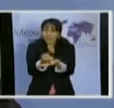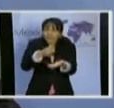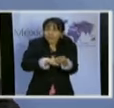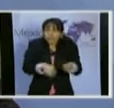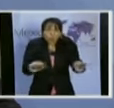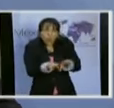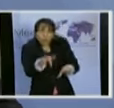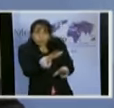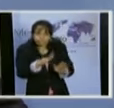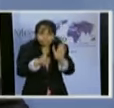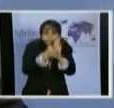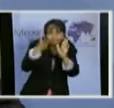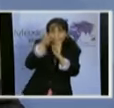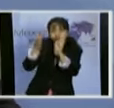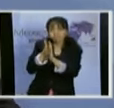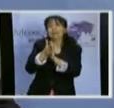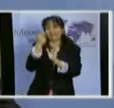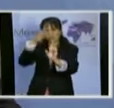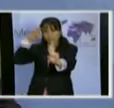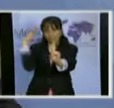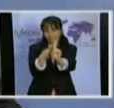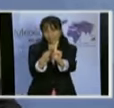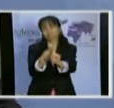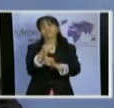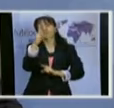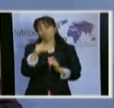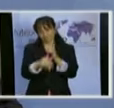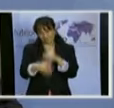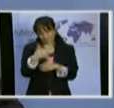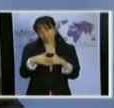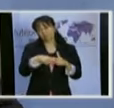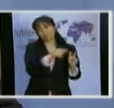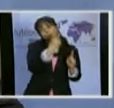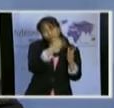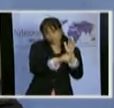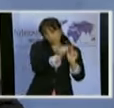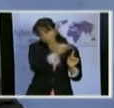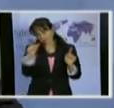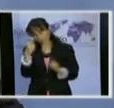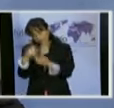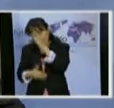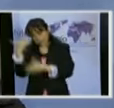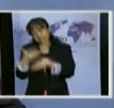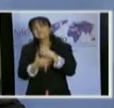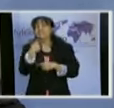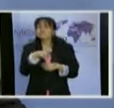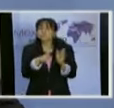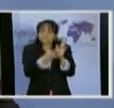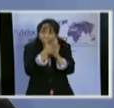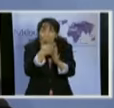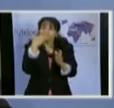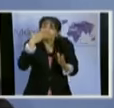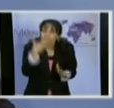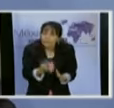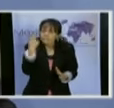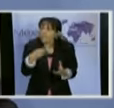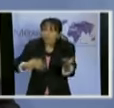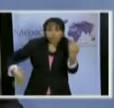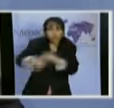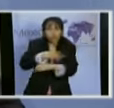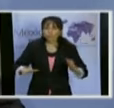de construir o transformar las ciudades y los asentamientos humanos para que sean más incluyentes, equitativos,